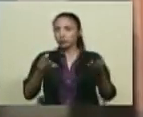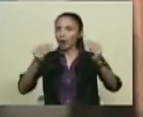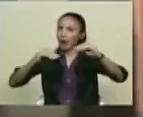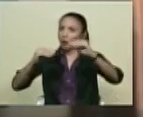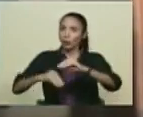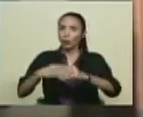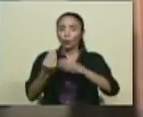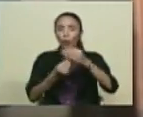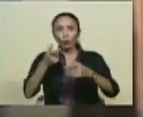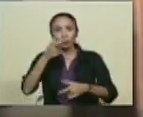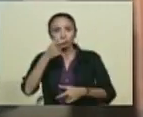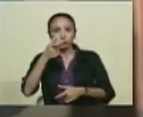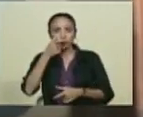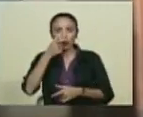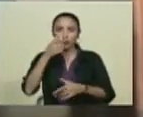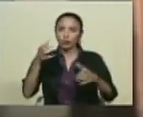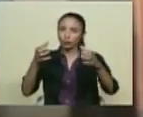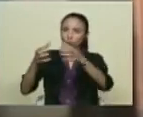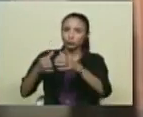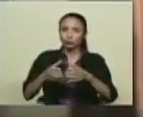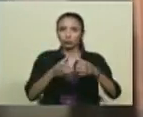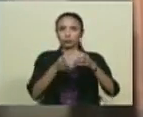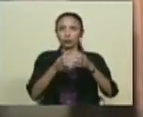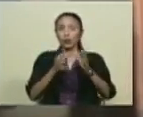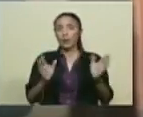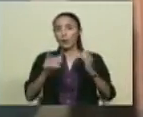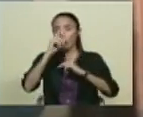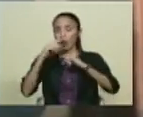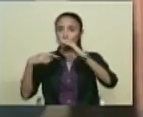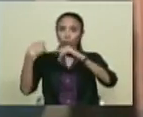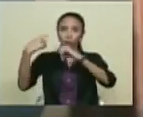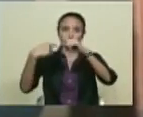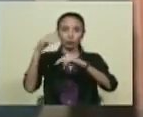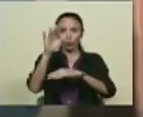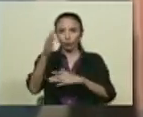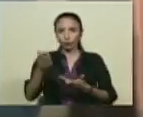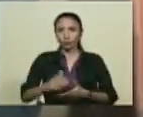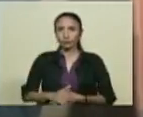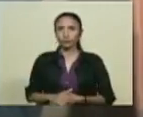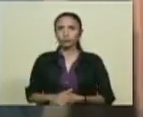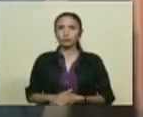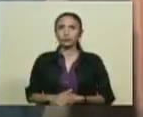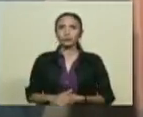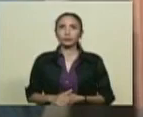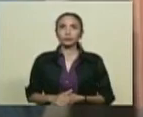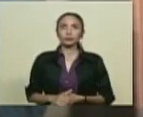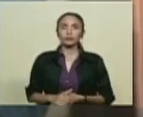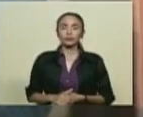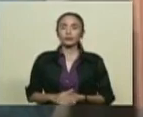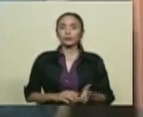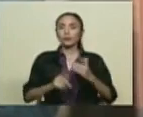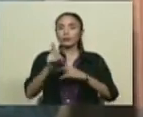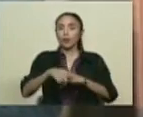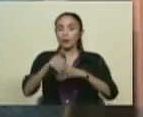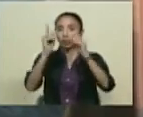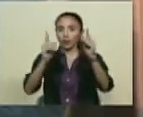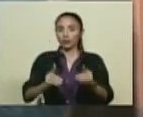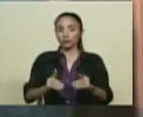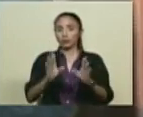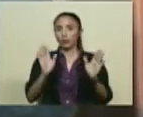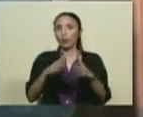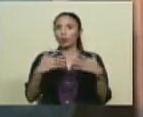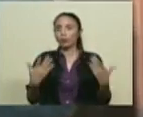Monitoreo Conjunto para los próximos años y podamos tomar esa decisión en el segundo semestre de este